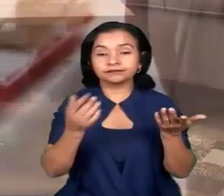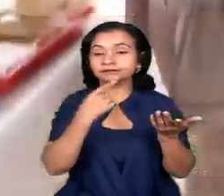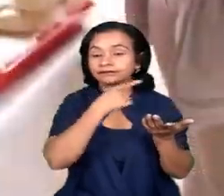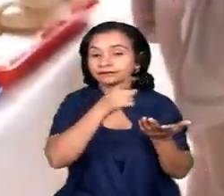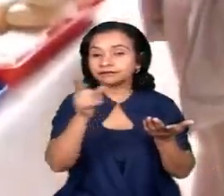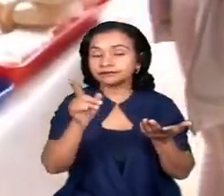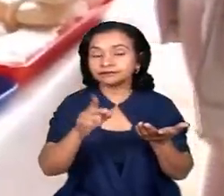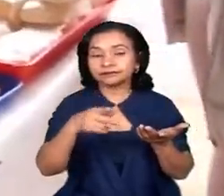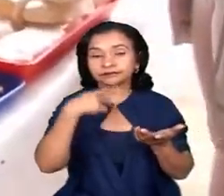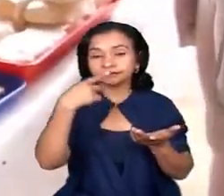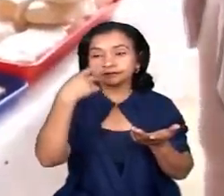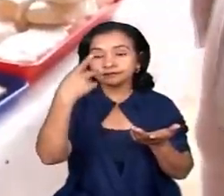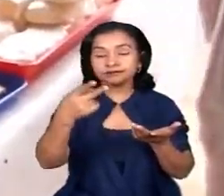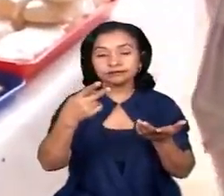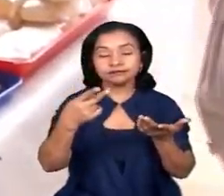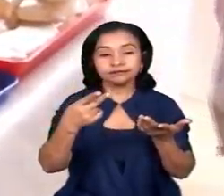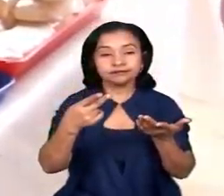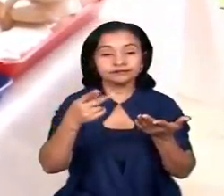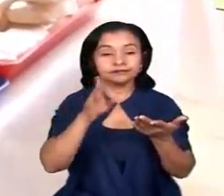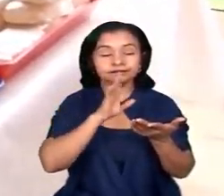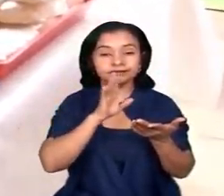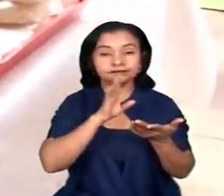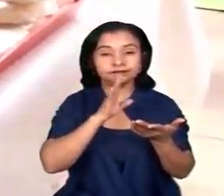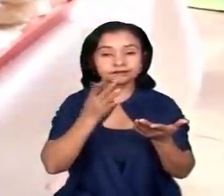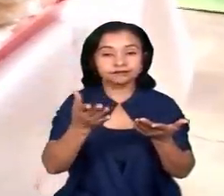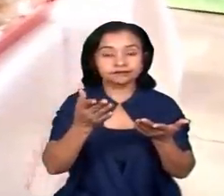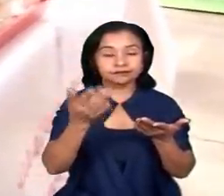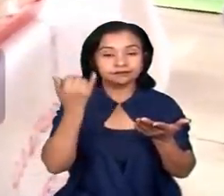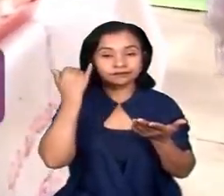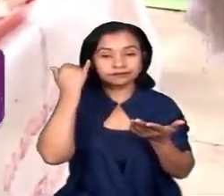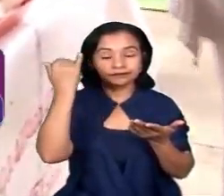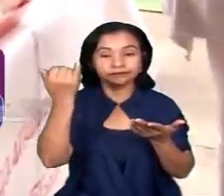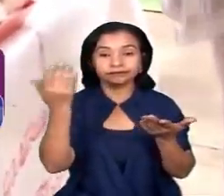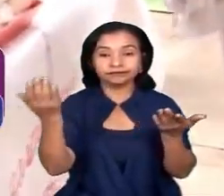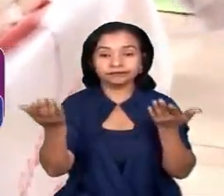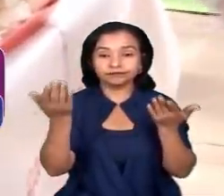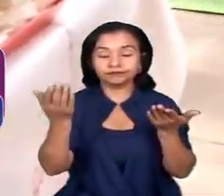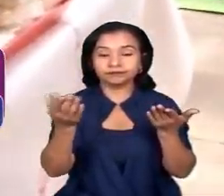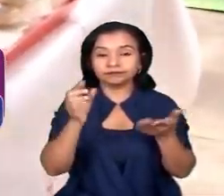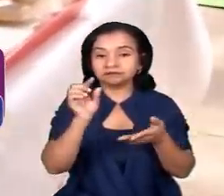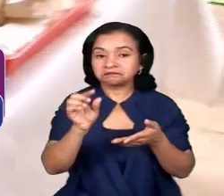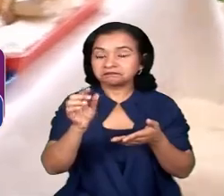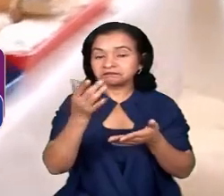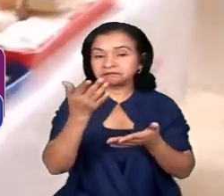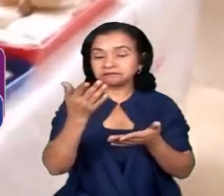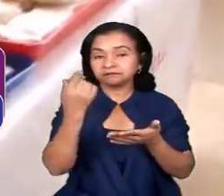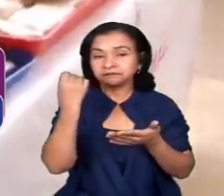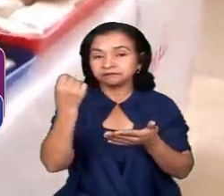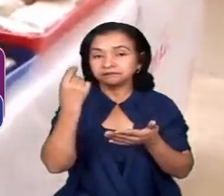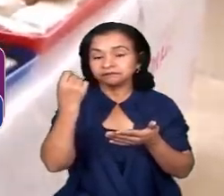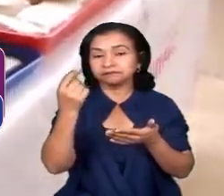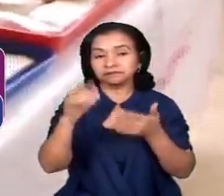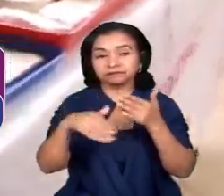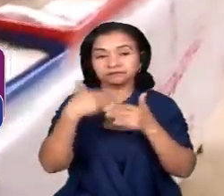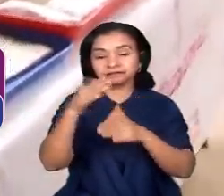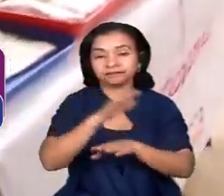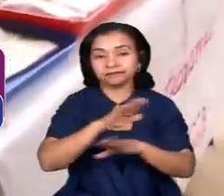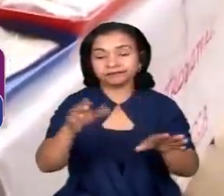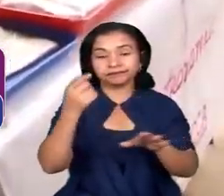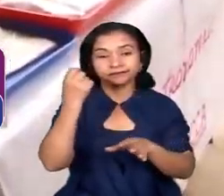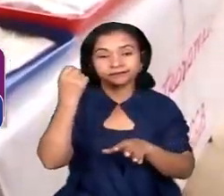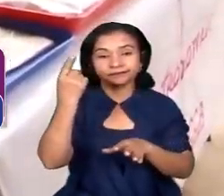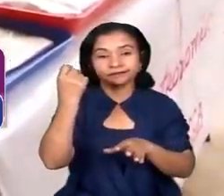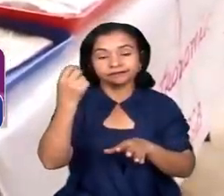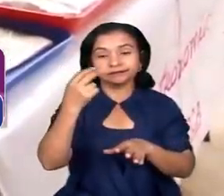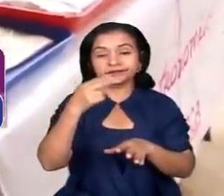ese vocabulario, eso que hacen ellos, ese planteamiento, yo creo que les queda muy, muy corto, porque al final no tuvieron la